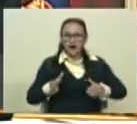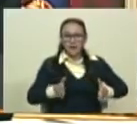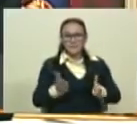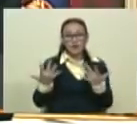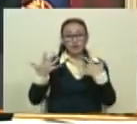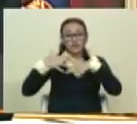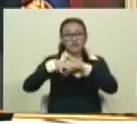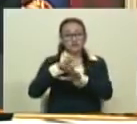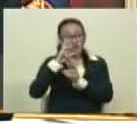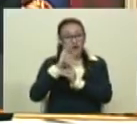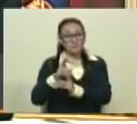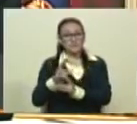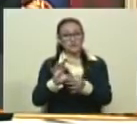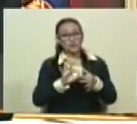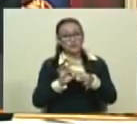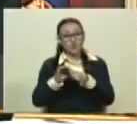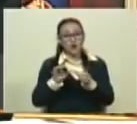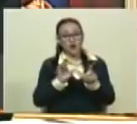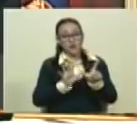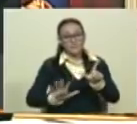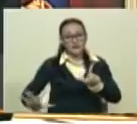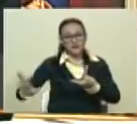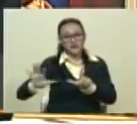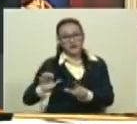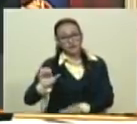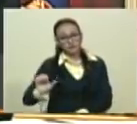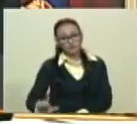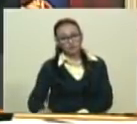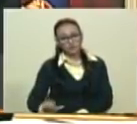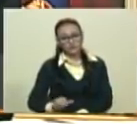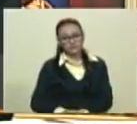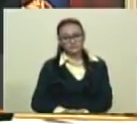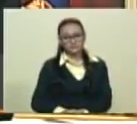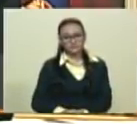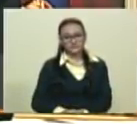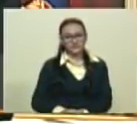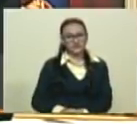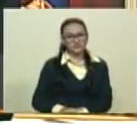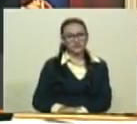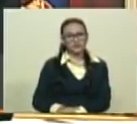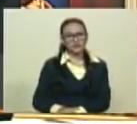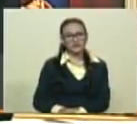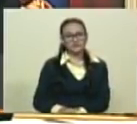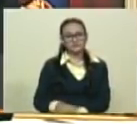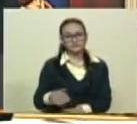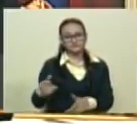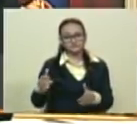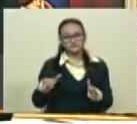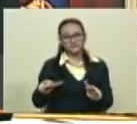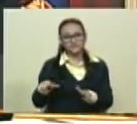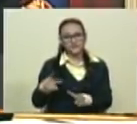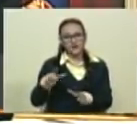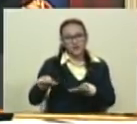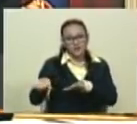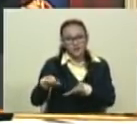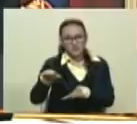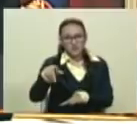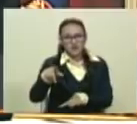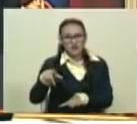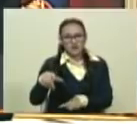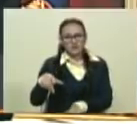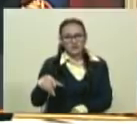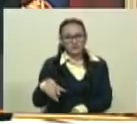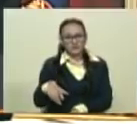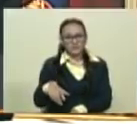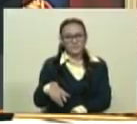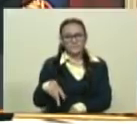integración, del respeto y de la unión de América del Sur. Y creen que arrodillándose y andando como gusanos, con el perdón de los gusanos, ante